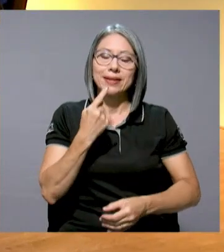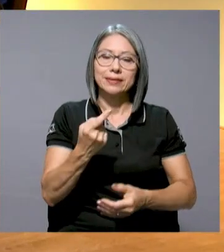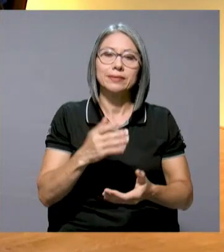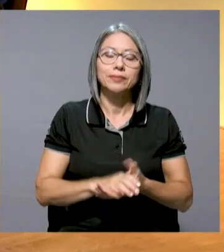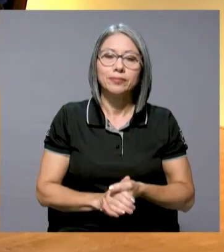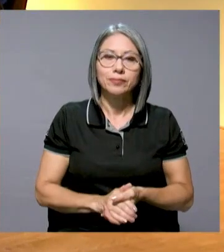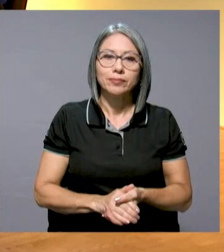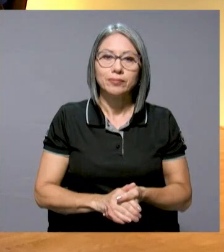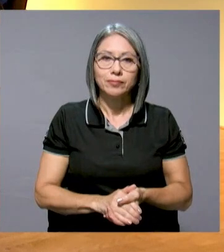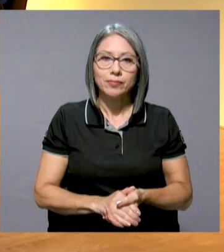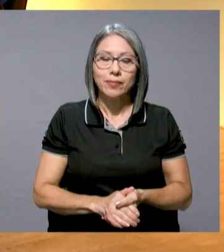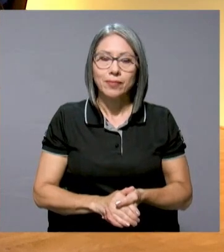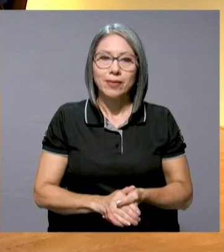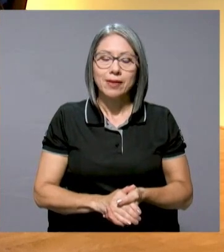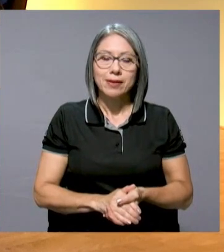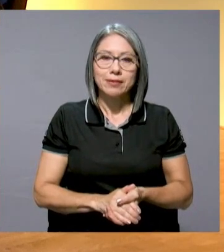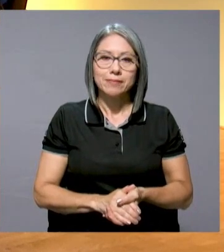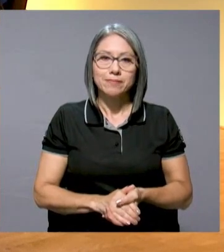que